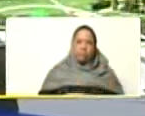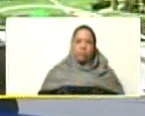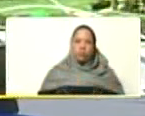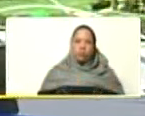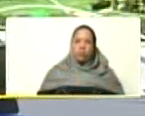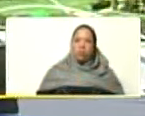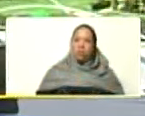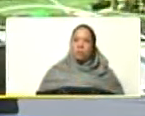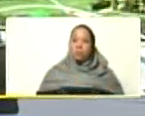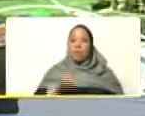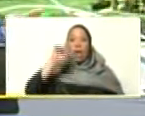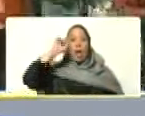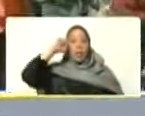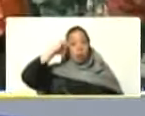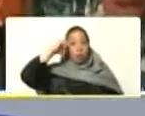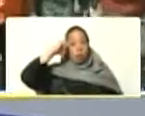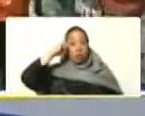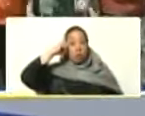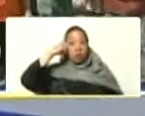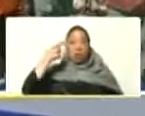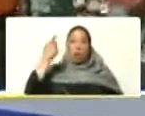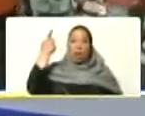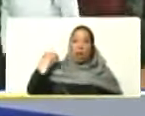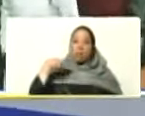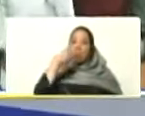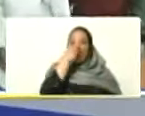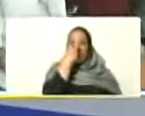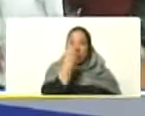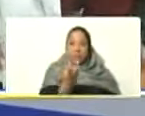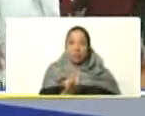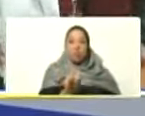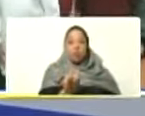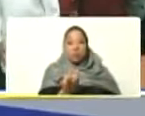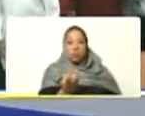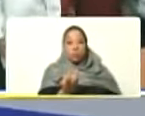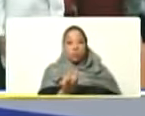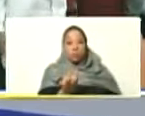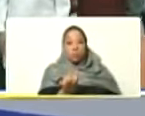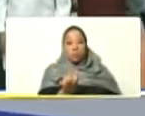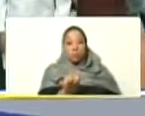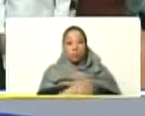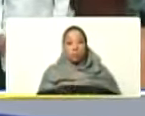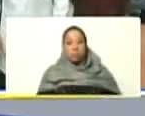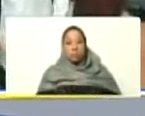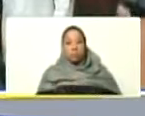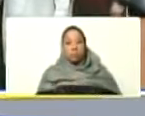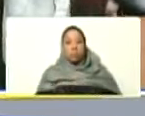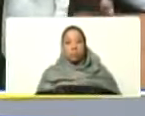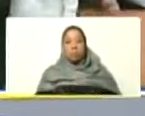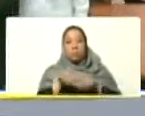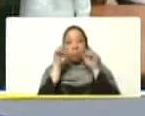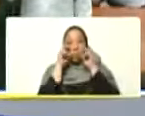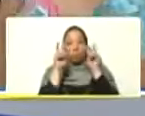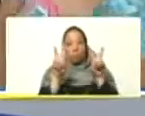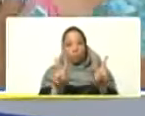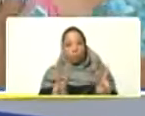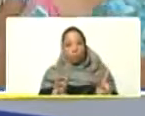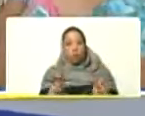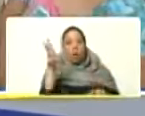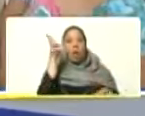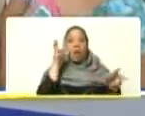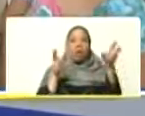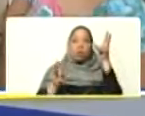esto recuerda mucho, como lo decía Magaly en una de sus visitas, yo las veo y las